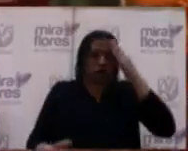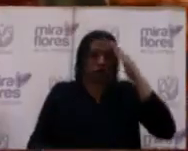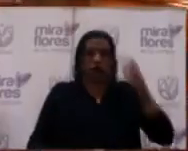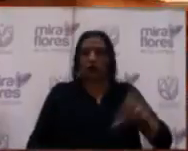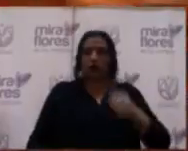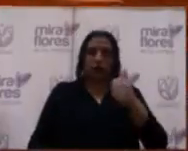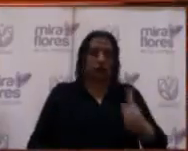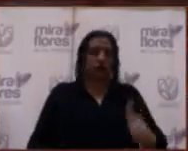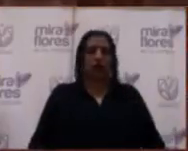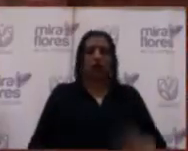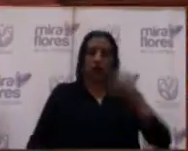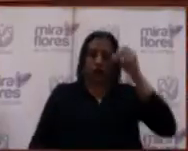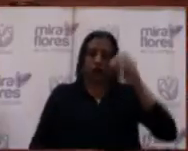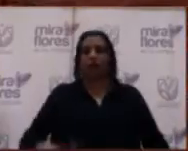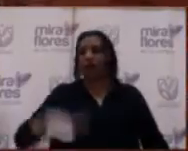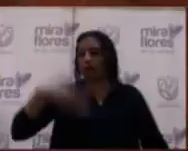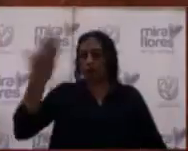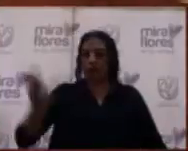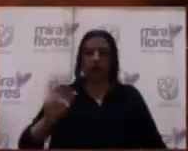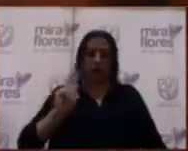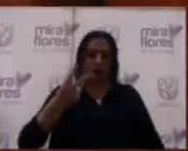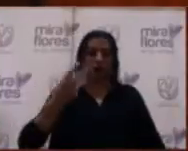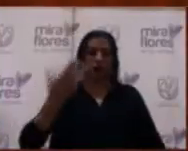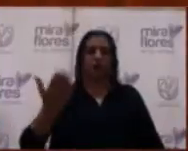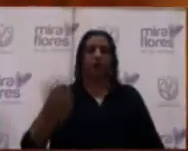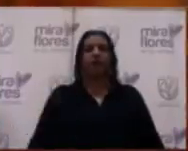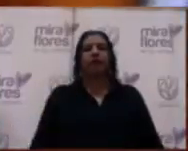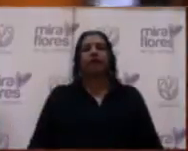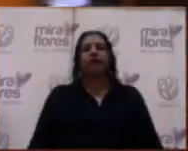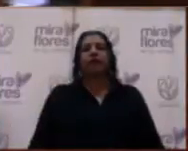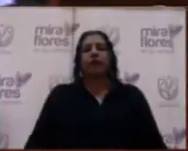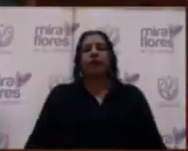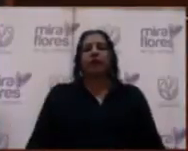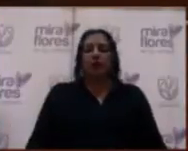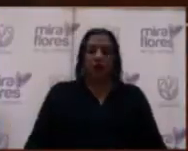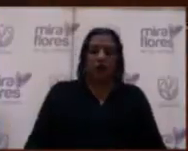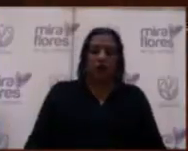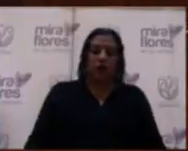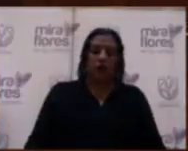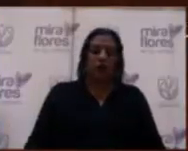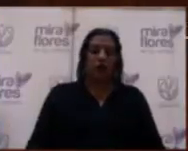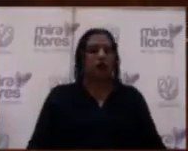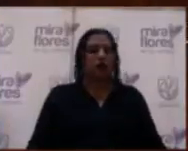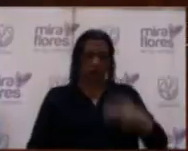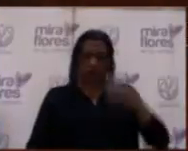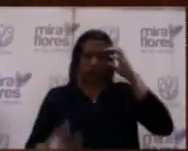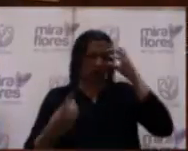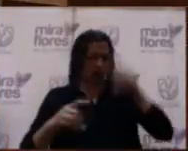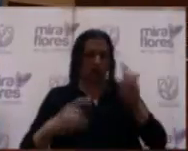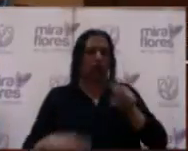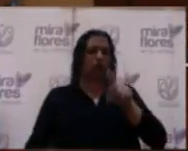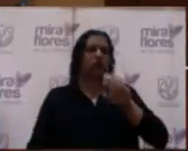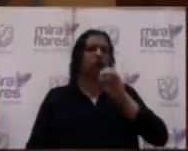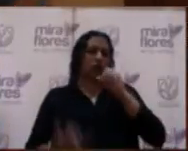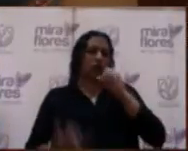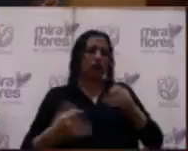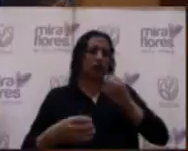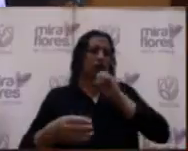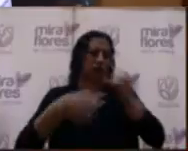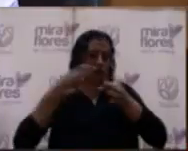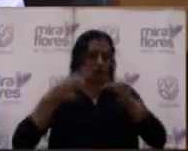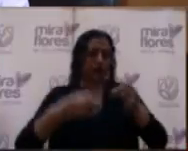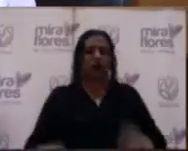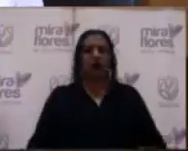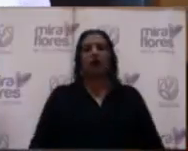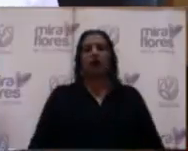otra intervención, algún otro miembro. Sí, en segunda intervención, señor D'Albertis. Sí, completamente de acuerdo con lo expresado por usted, señor